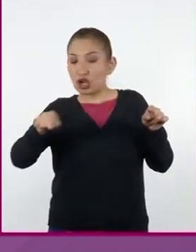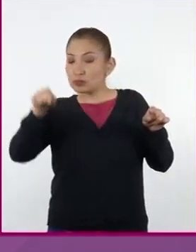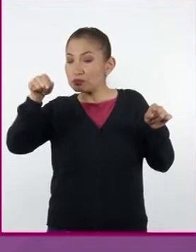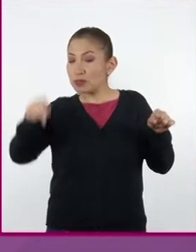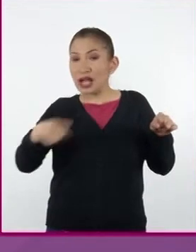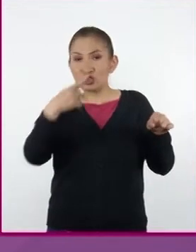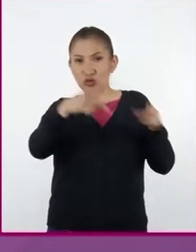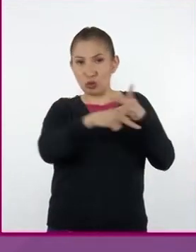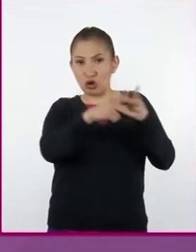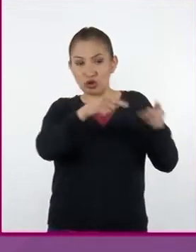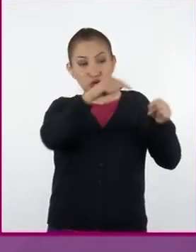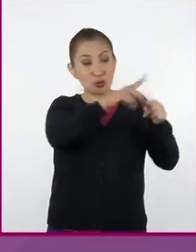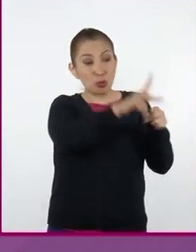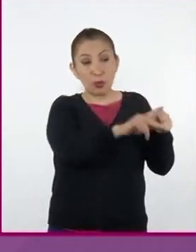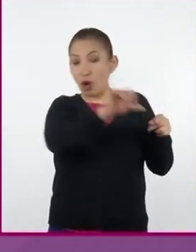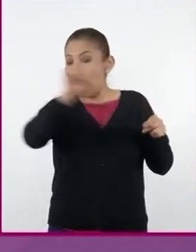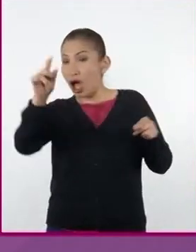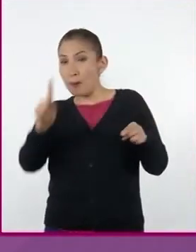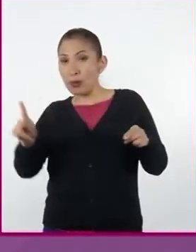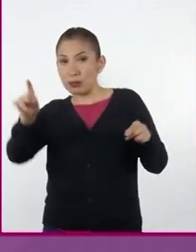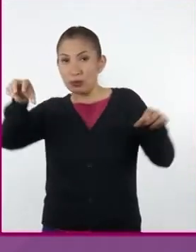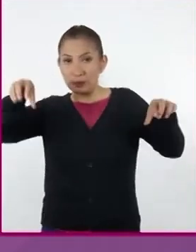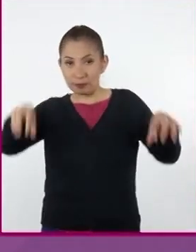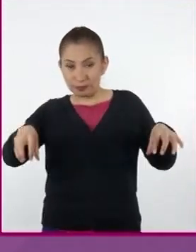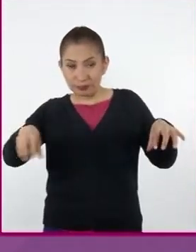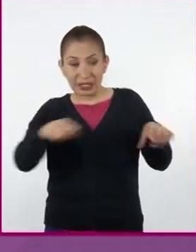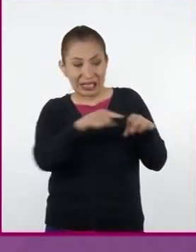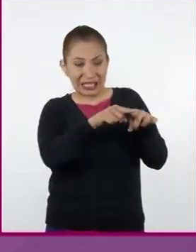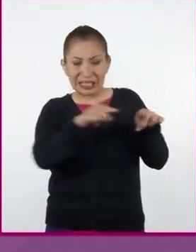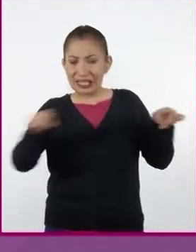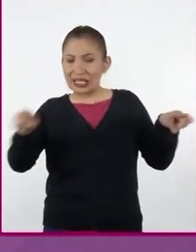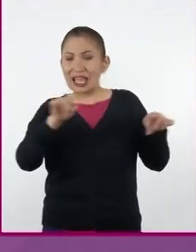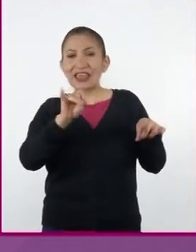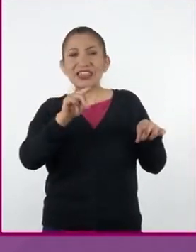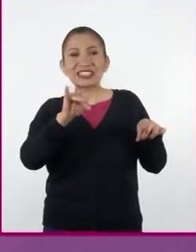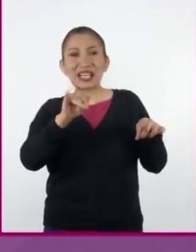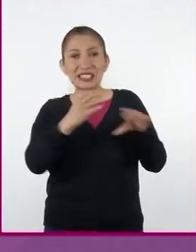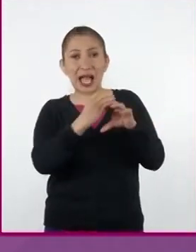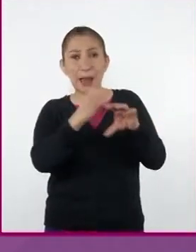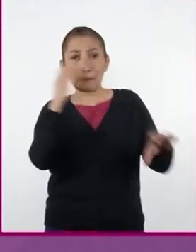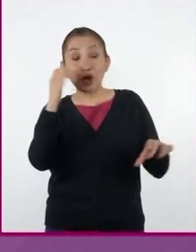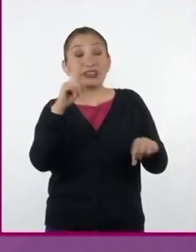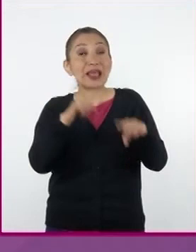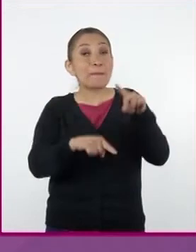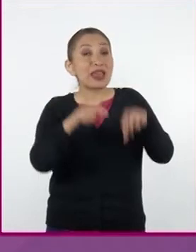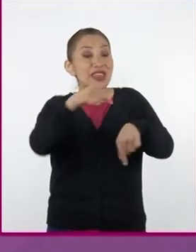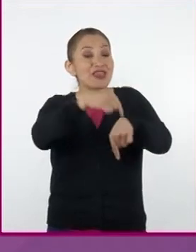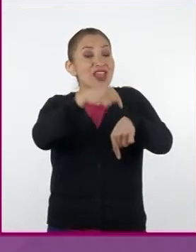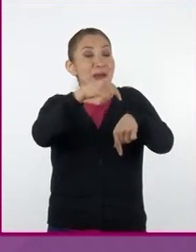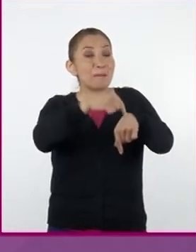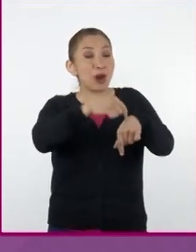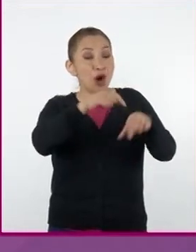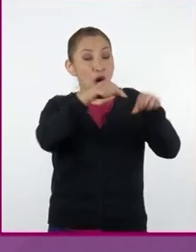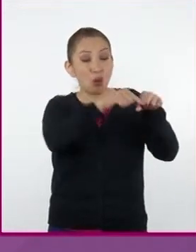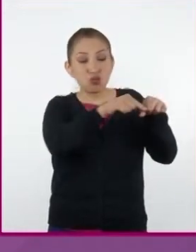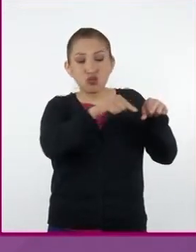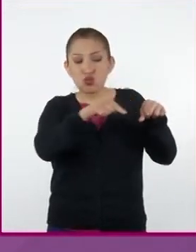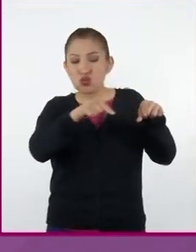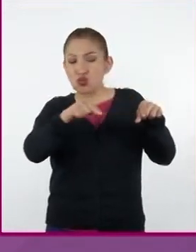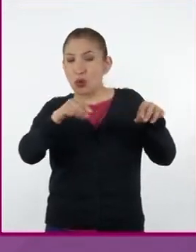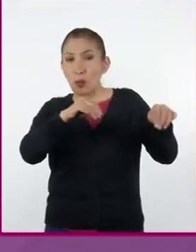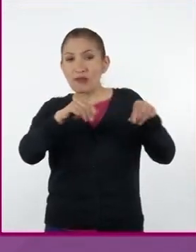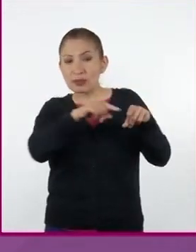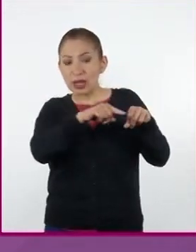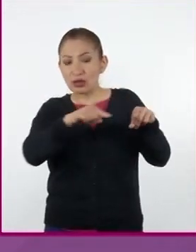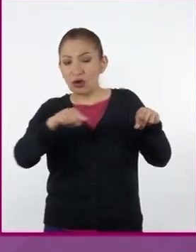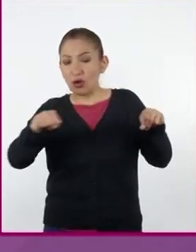su mercancía de un poblado a otro, la distancia recorrida por el camión va a depender del tiempo que éste lleva en